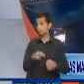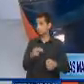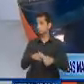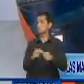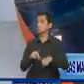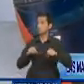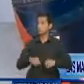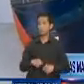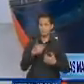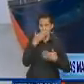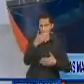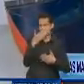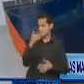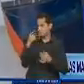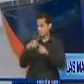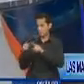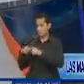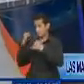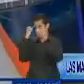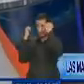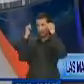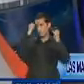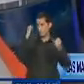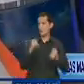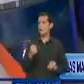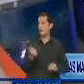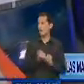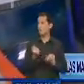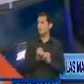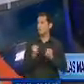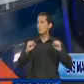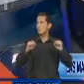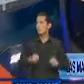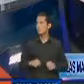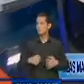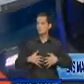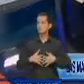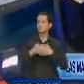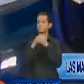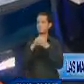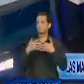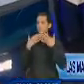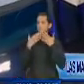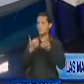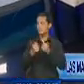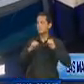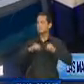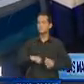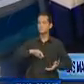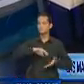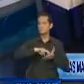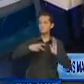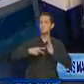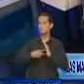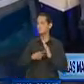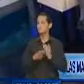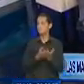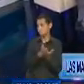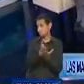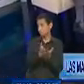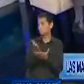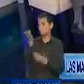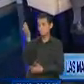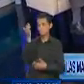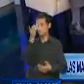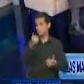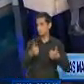distantes político ideológicamente los que se suman a estas movilizaciones para generar una presencia que les signifique un capital político